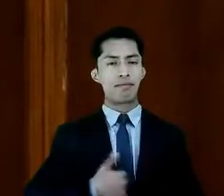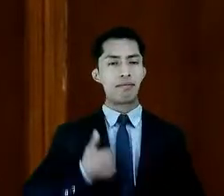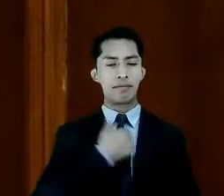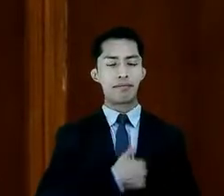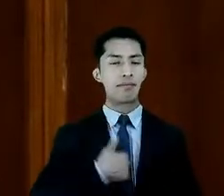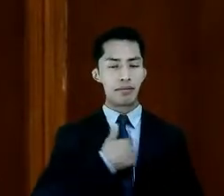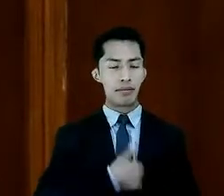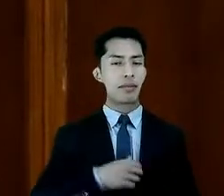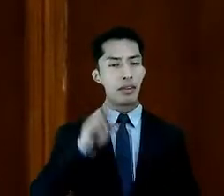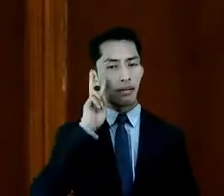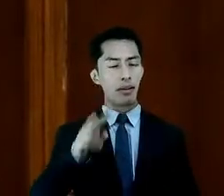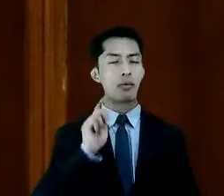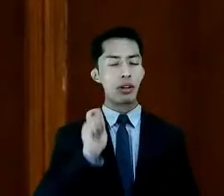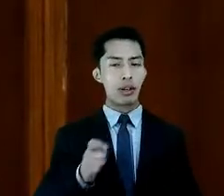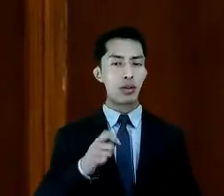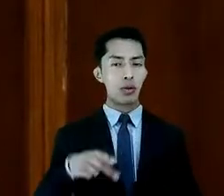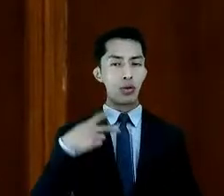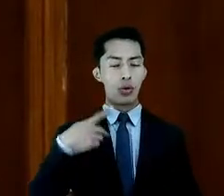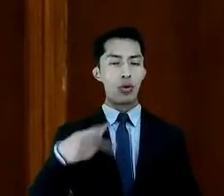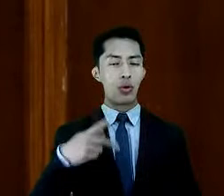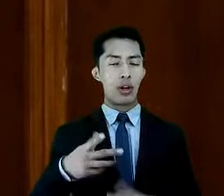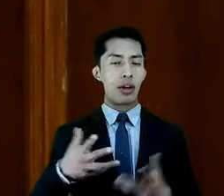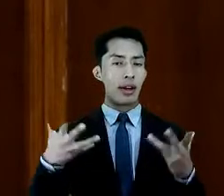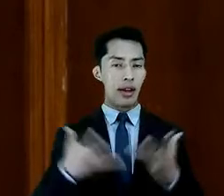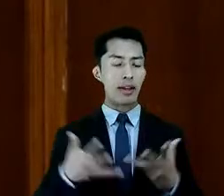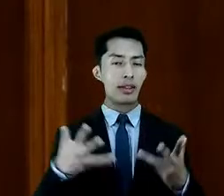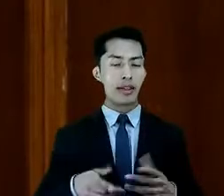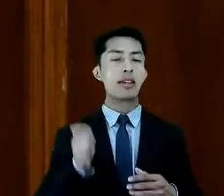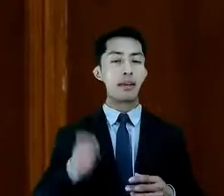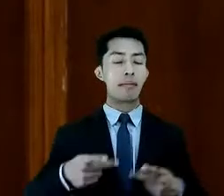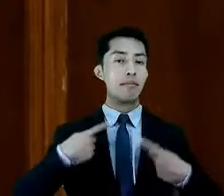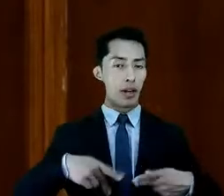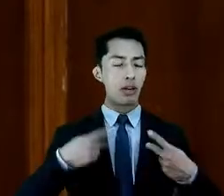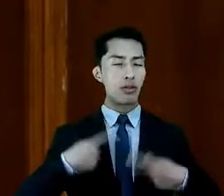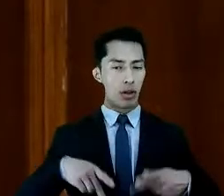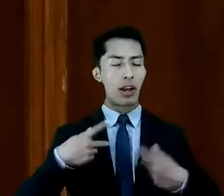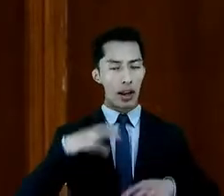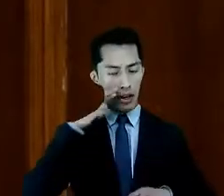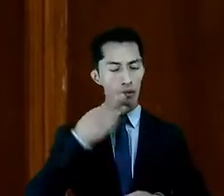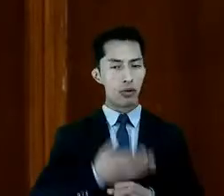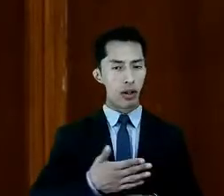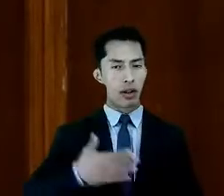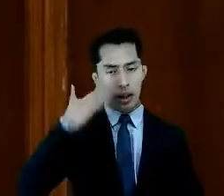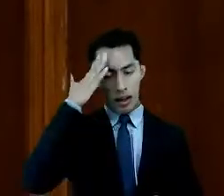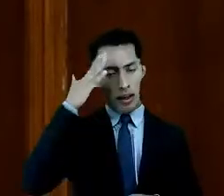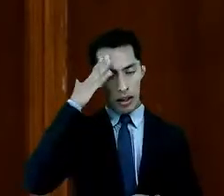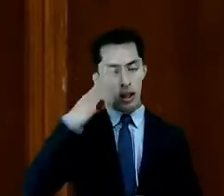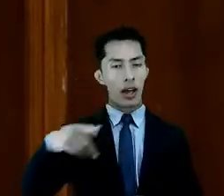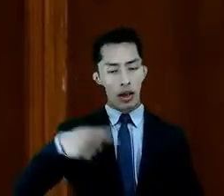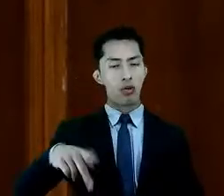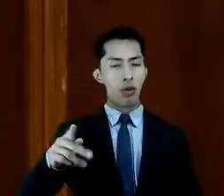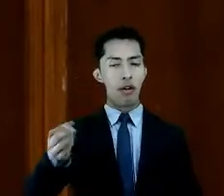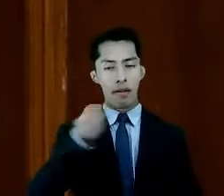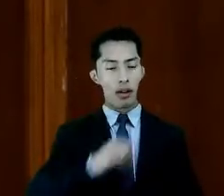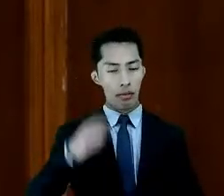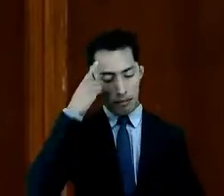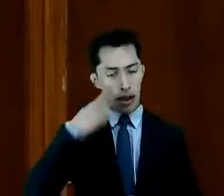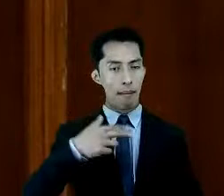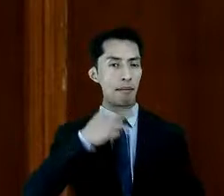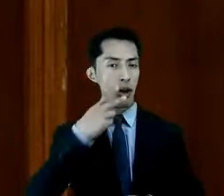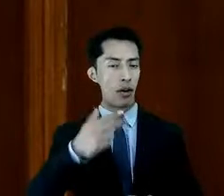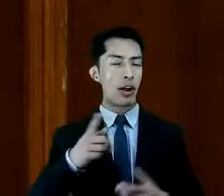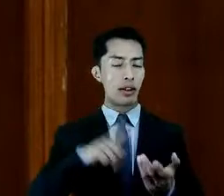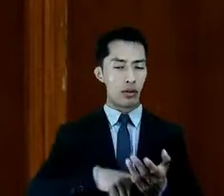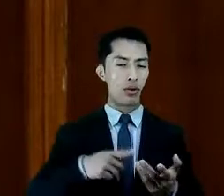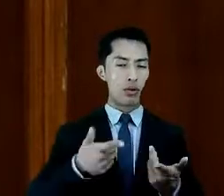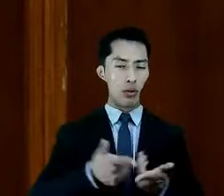lamentablemente vemos que las acciones de quienes son los encargados y en sí los obligados de mejorar las condiciones de